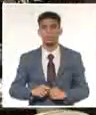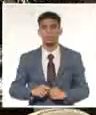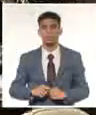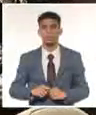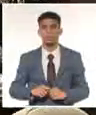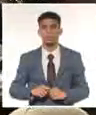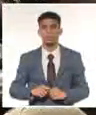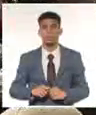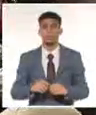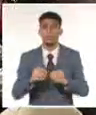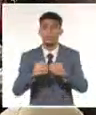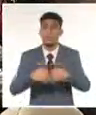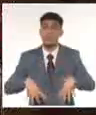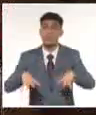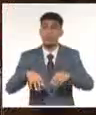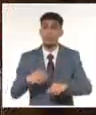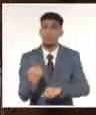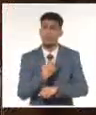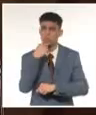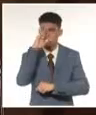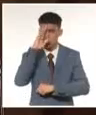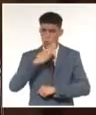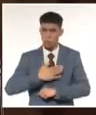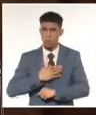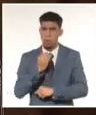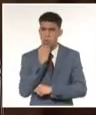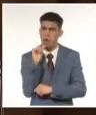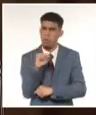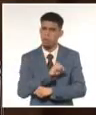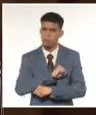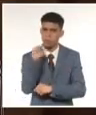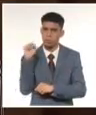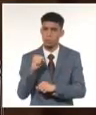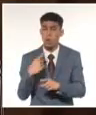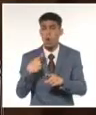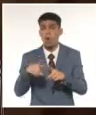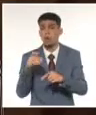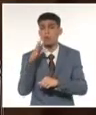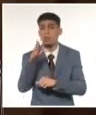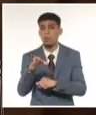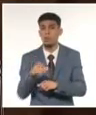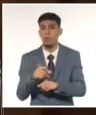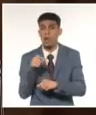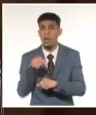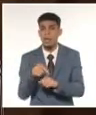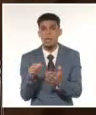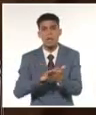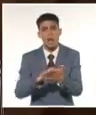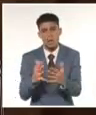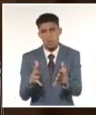De estas situaciones saldremos y de otras que vendrán también, porque aquí no se rinde nadie.